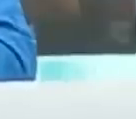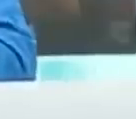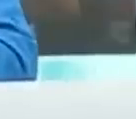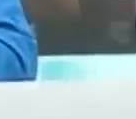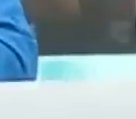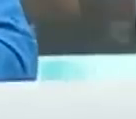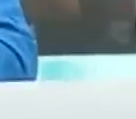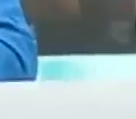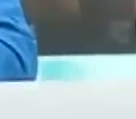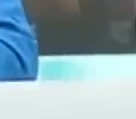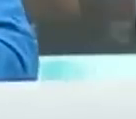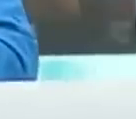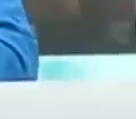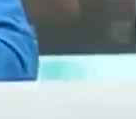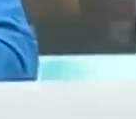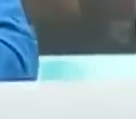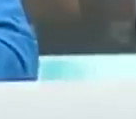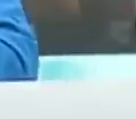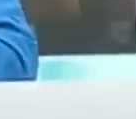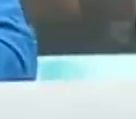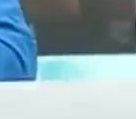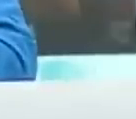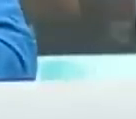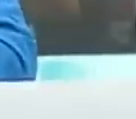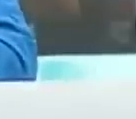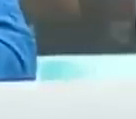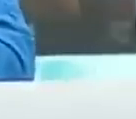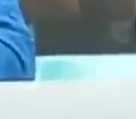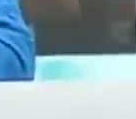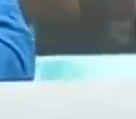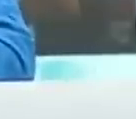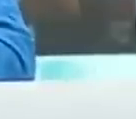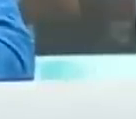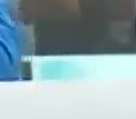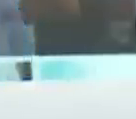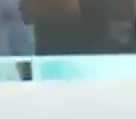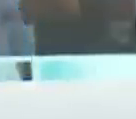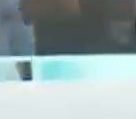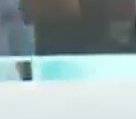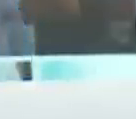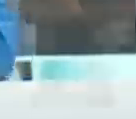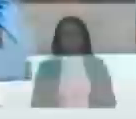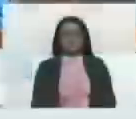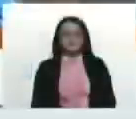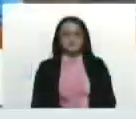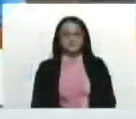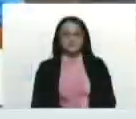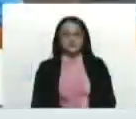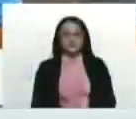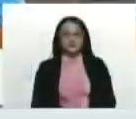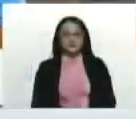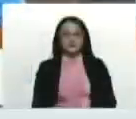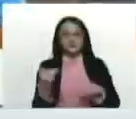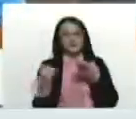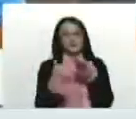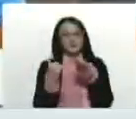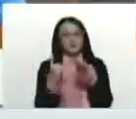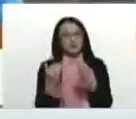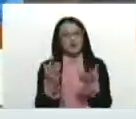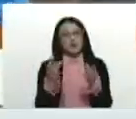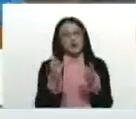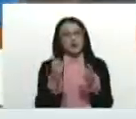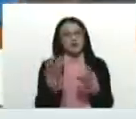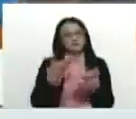todo lo que yo practicaron cuando tenía nuestro nivel de desarrollo todo lo que ellos hicieron para hacer desarrollo nos lo limitan con instituciones como la Organización Mundial